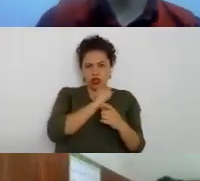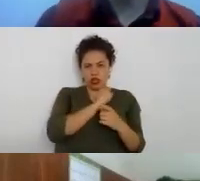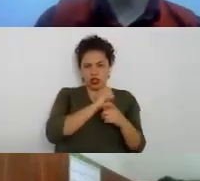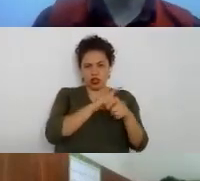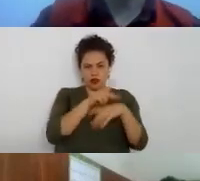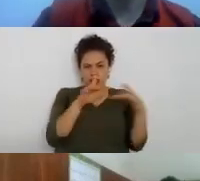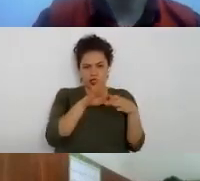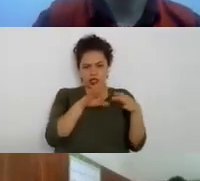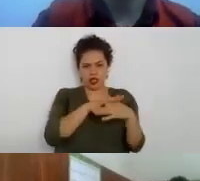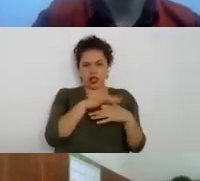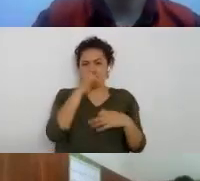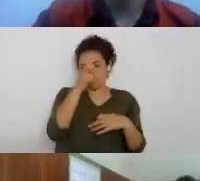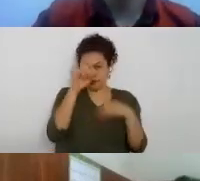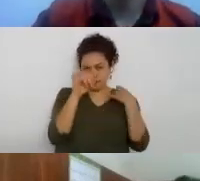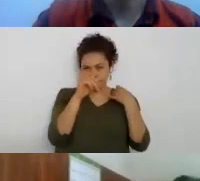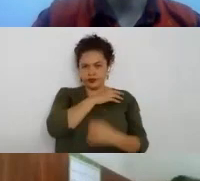Exactamente.